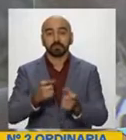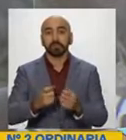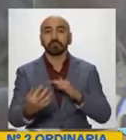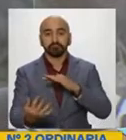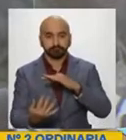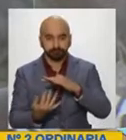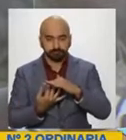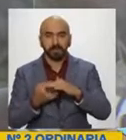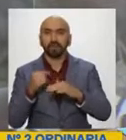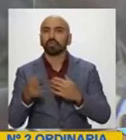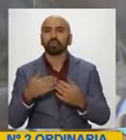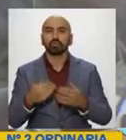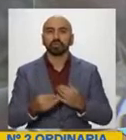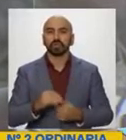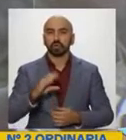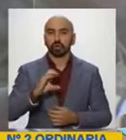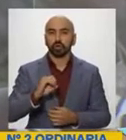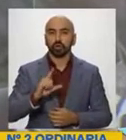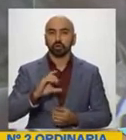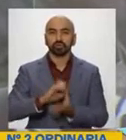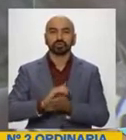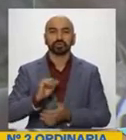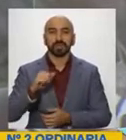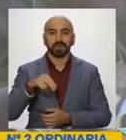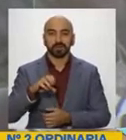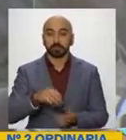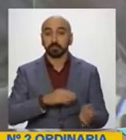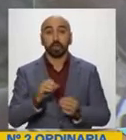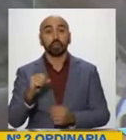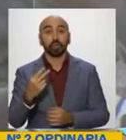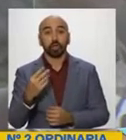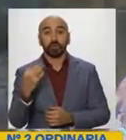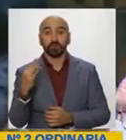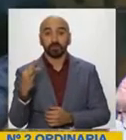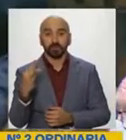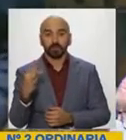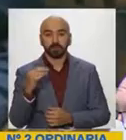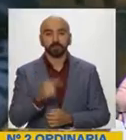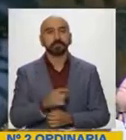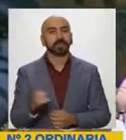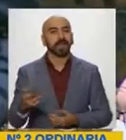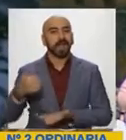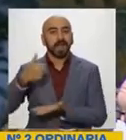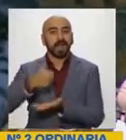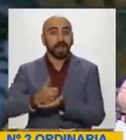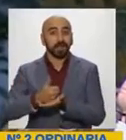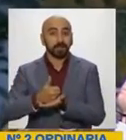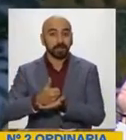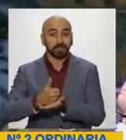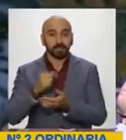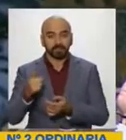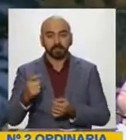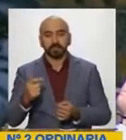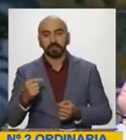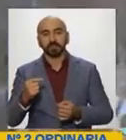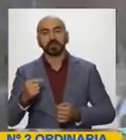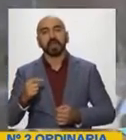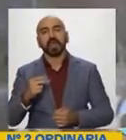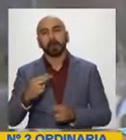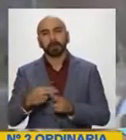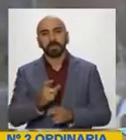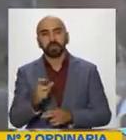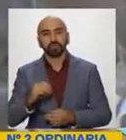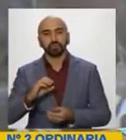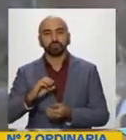Colchane. El 2 de febrero, el alcalde Javier García Choque, a quien mando mi cariño y